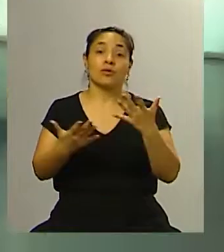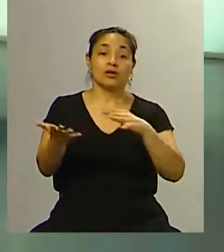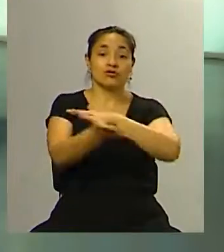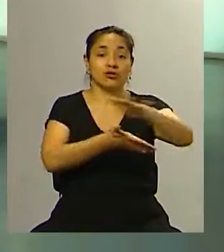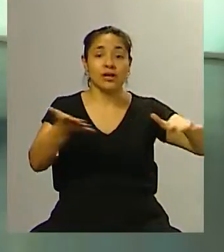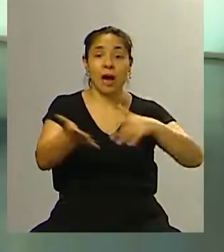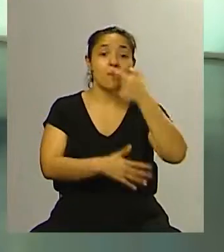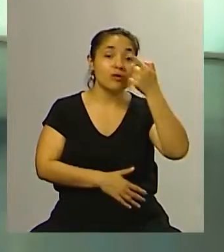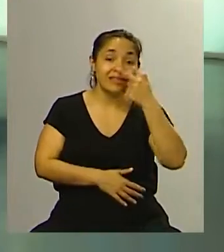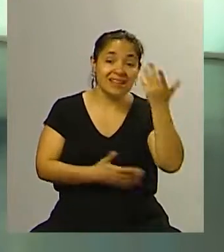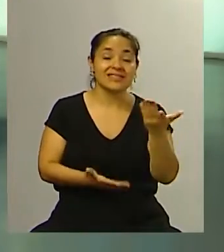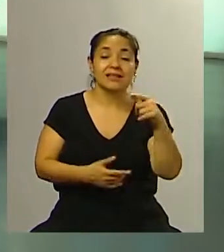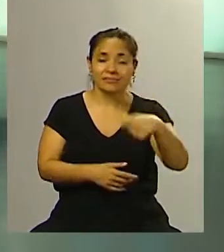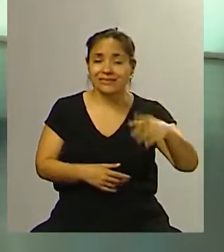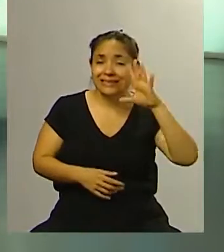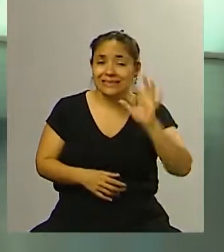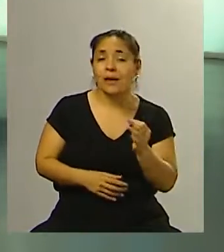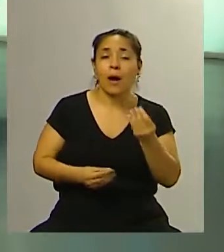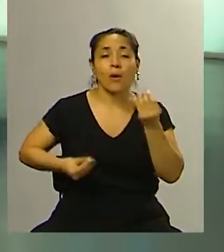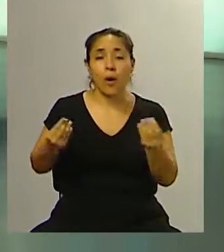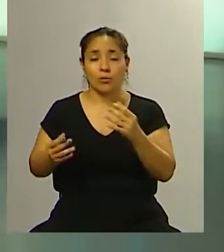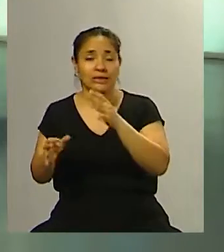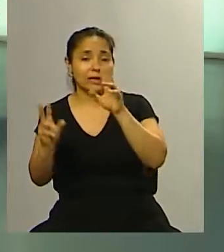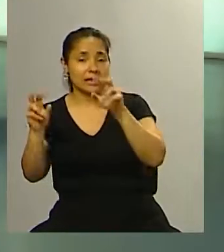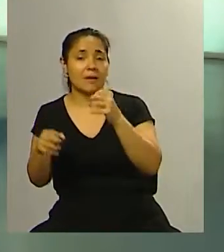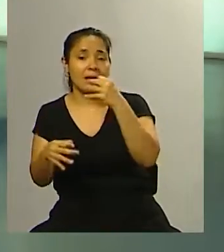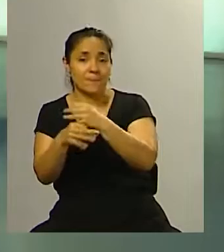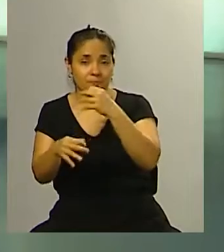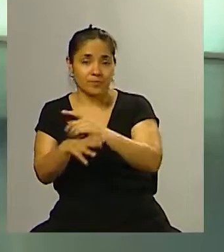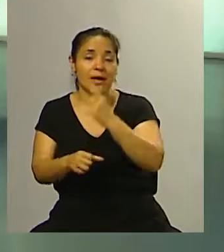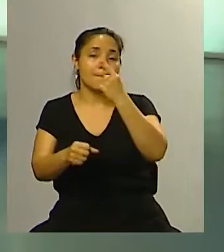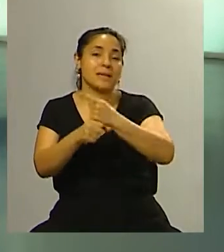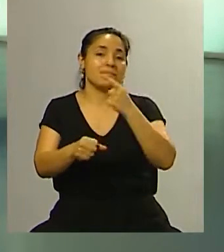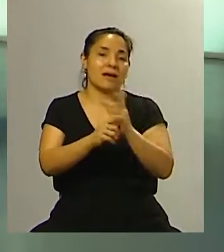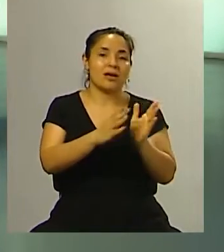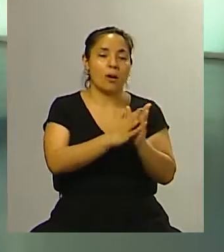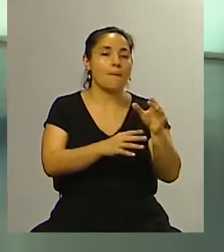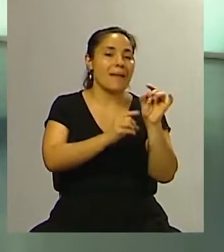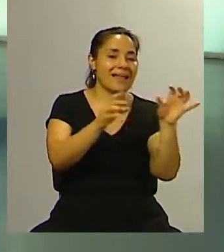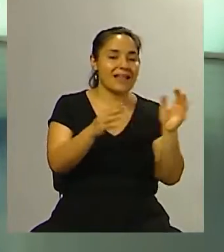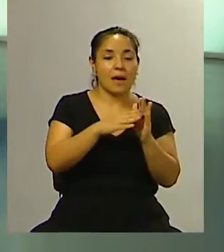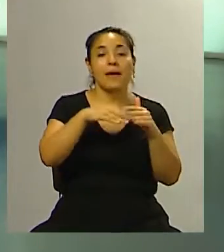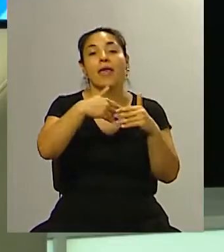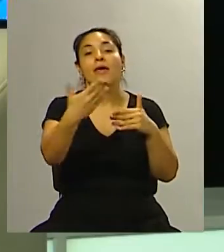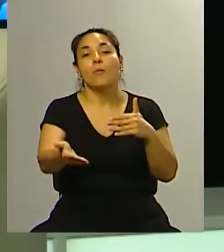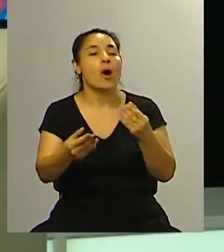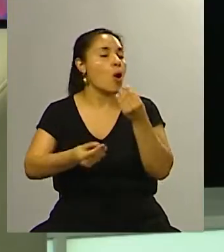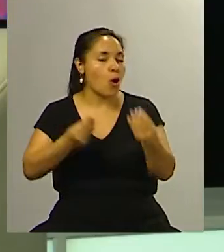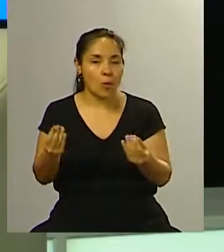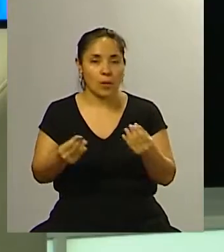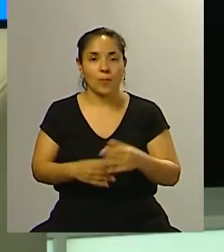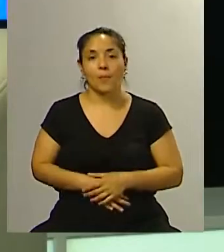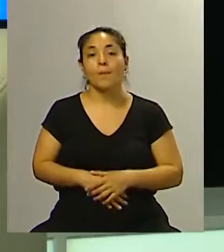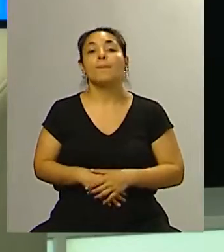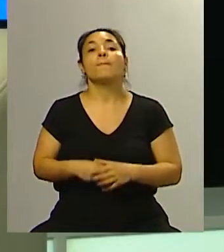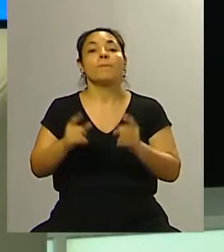conozca cómo nos encontramos en función de este primer diagnóstico que se realizaba post-pandemia. Después también vamos haciendo